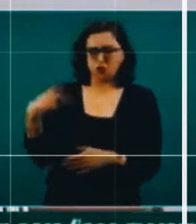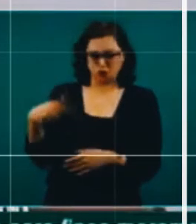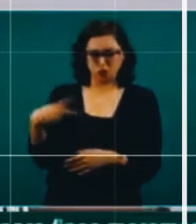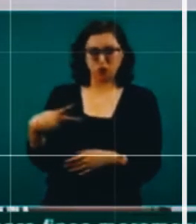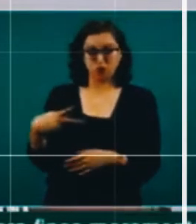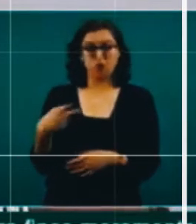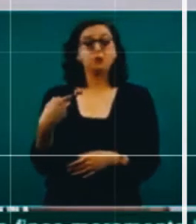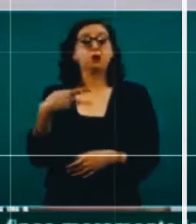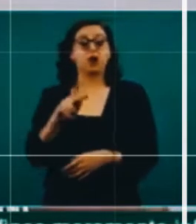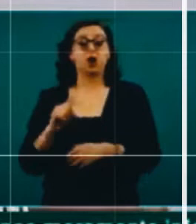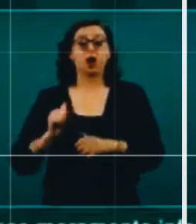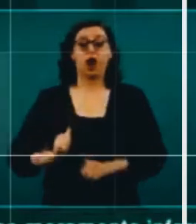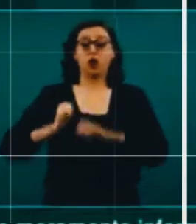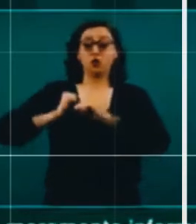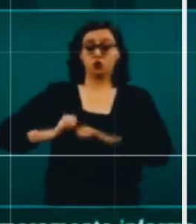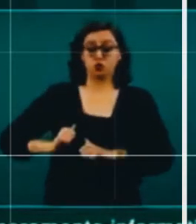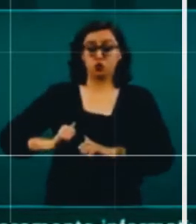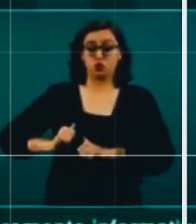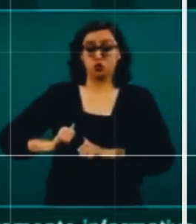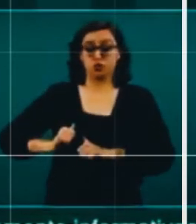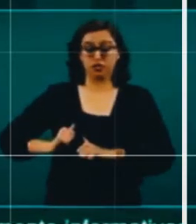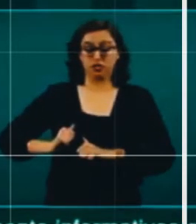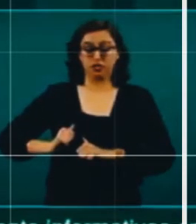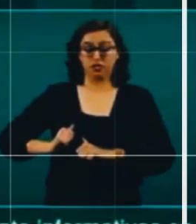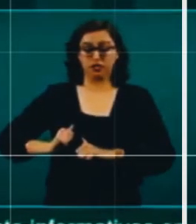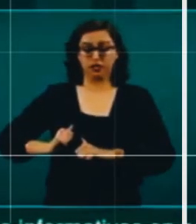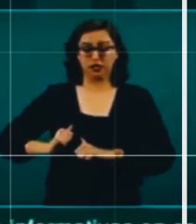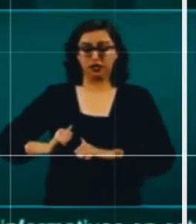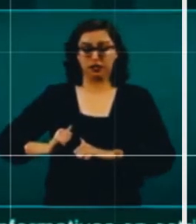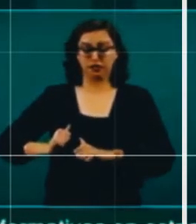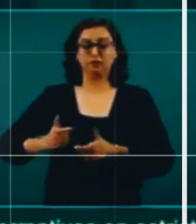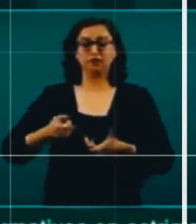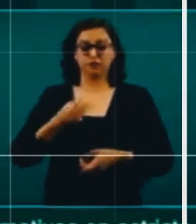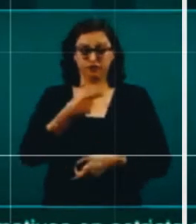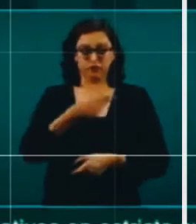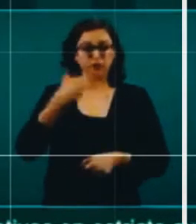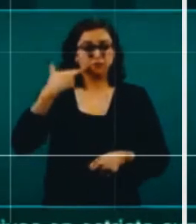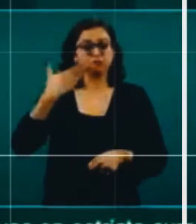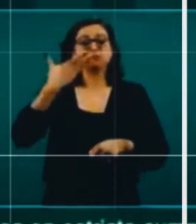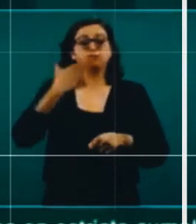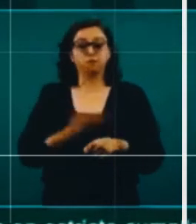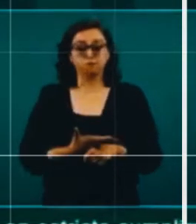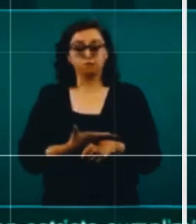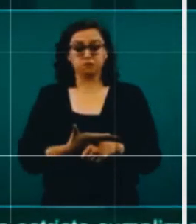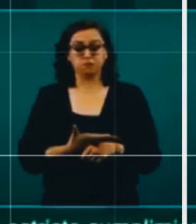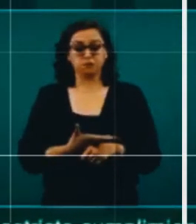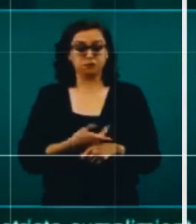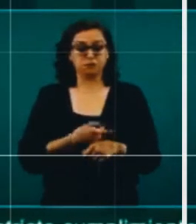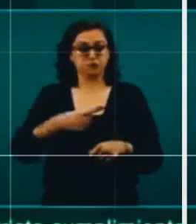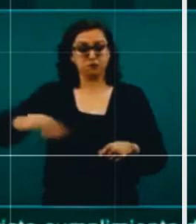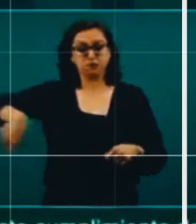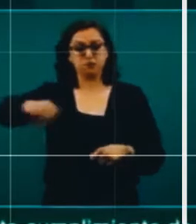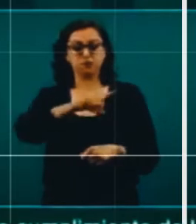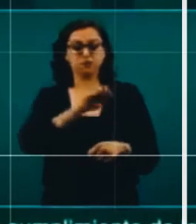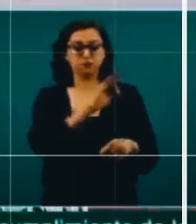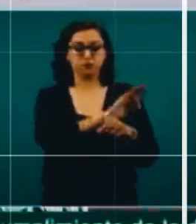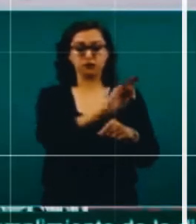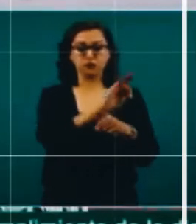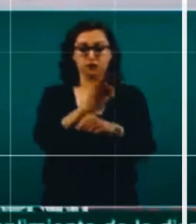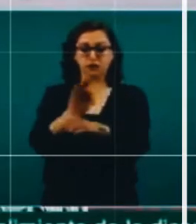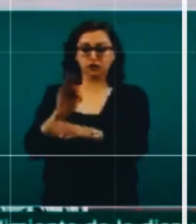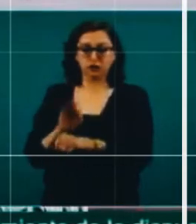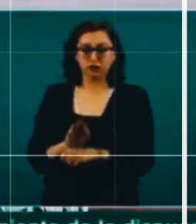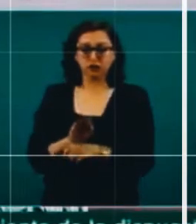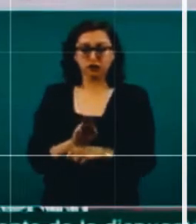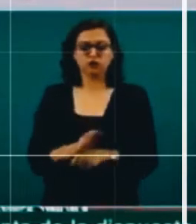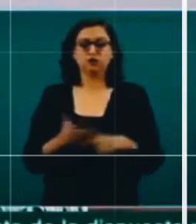que la autoridad sea la encargada de proteger a los ciudadanos y de hacer